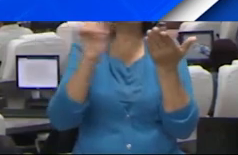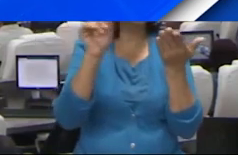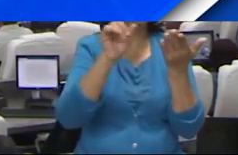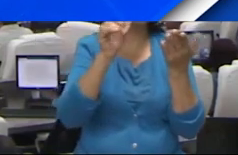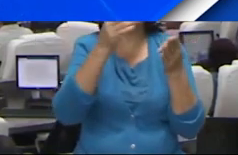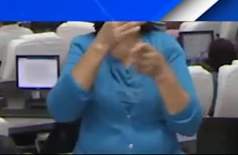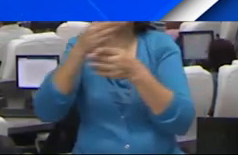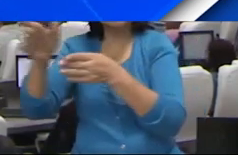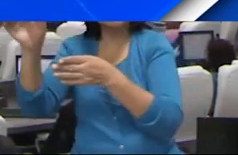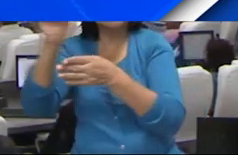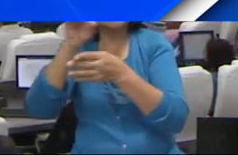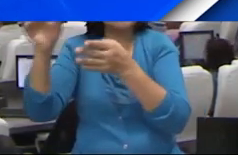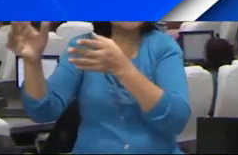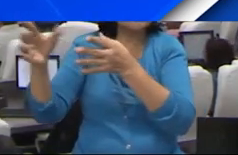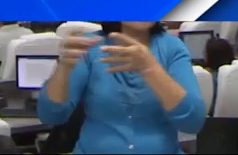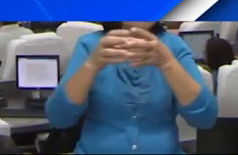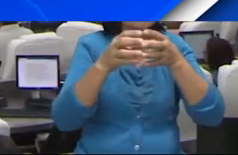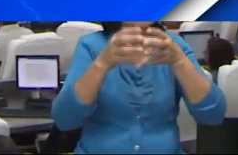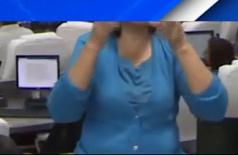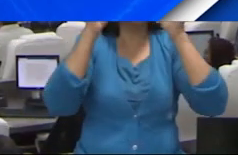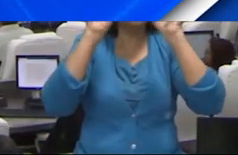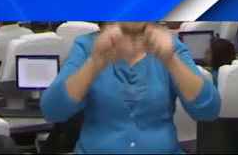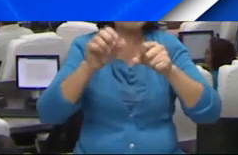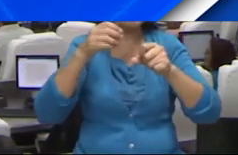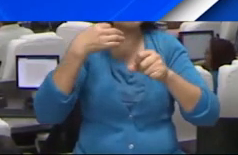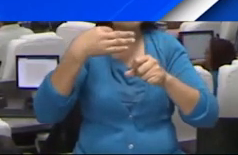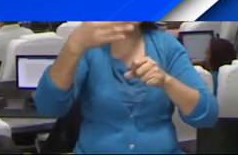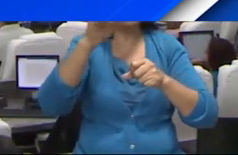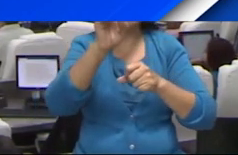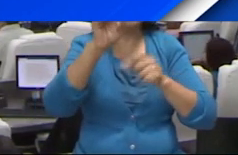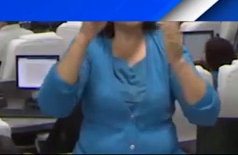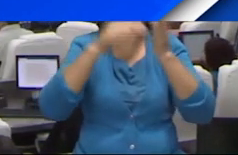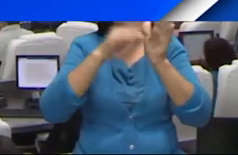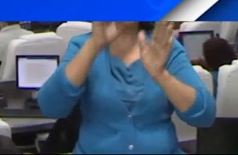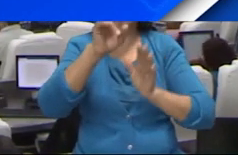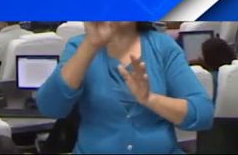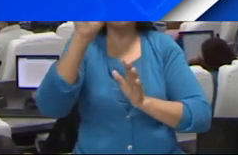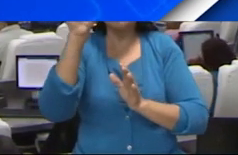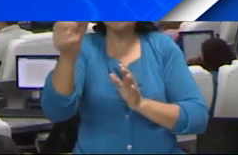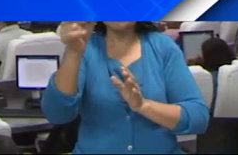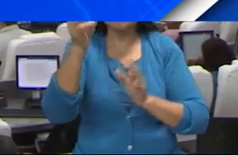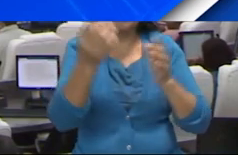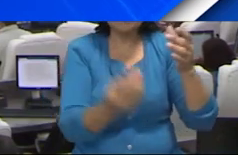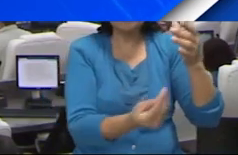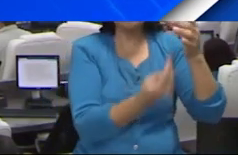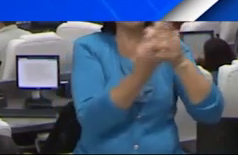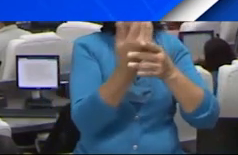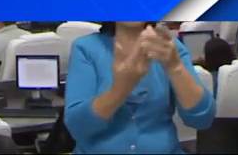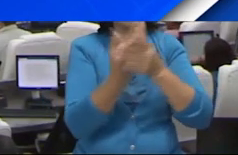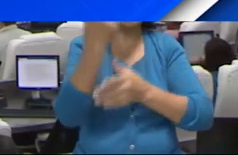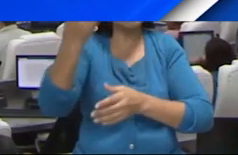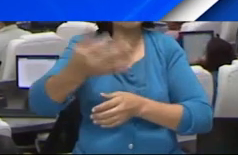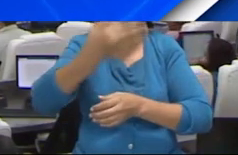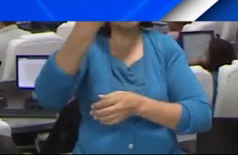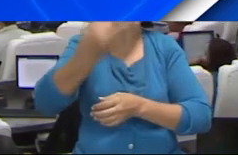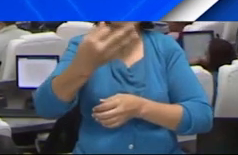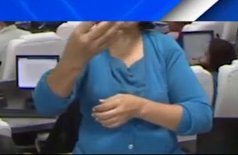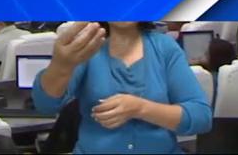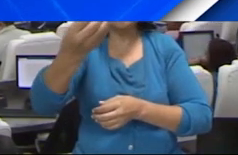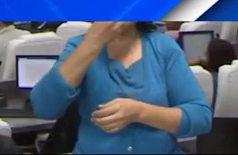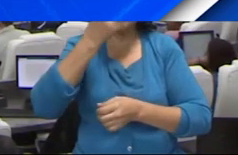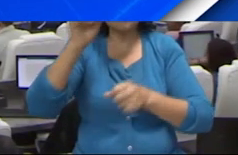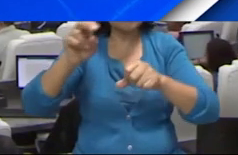nadie atrás, alcanzaremos en el 2026 una producción que asegure el